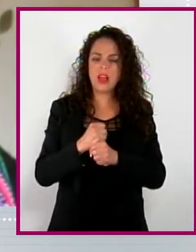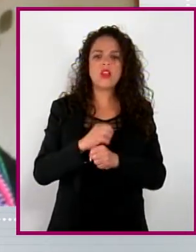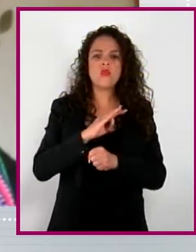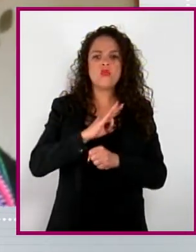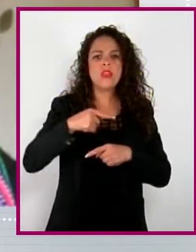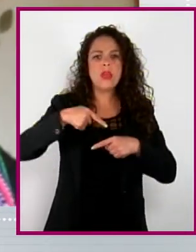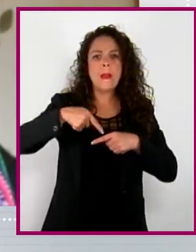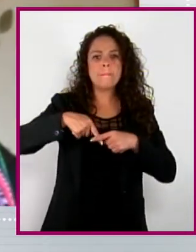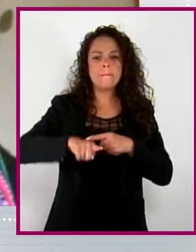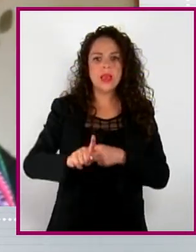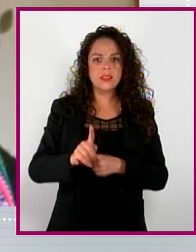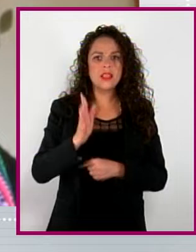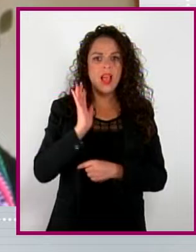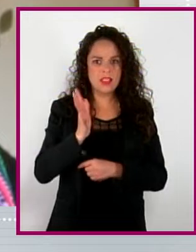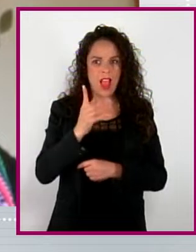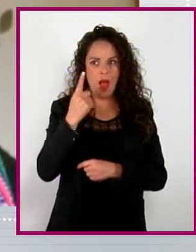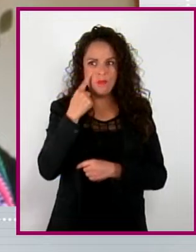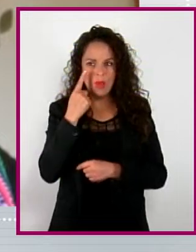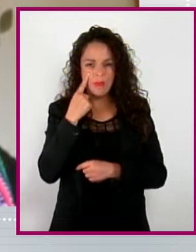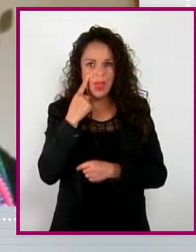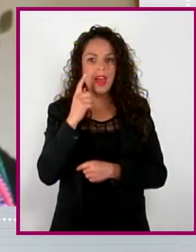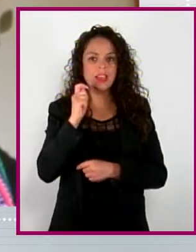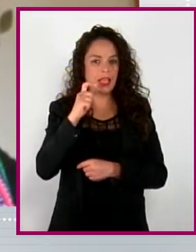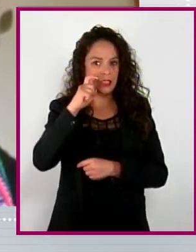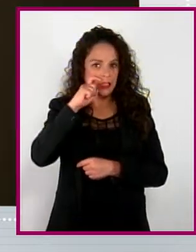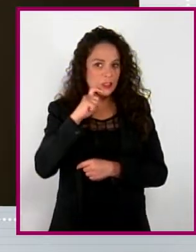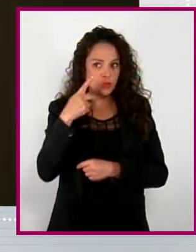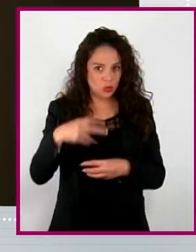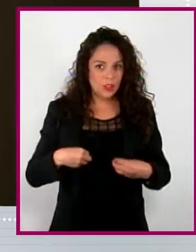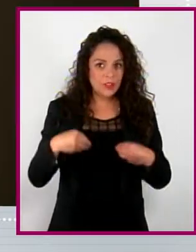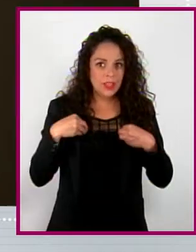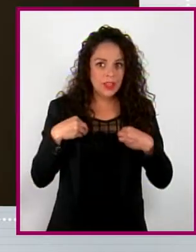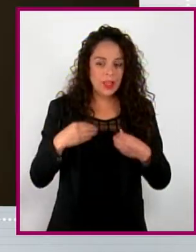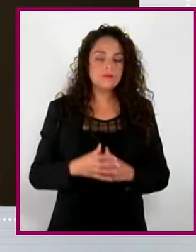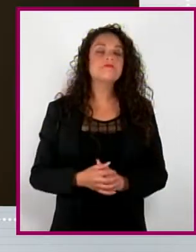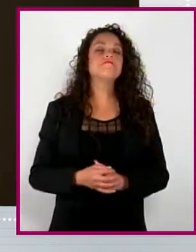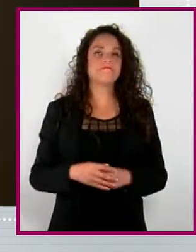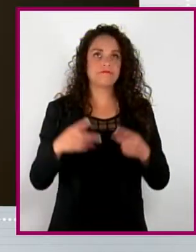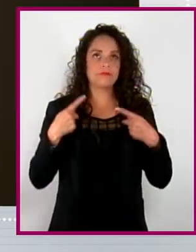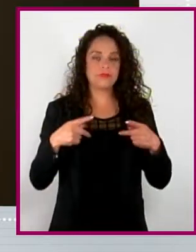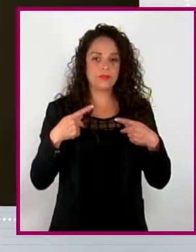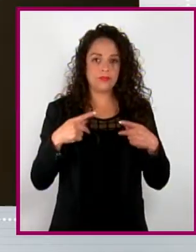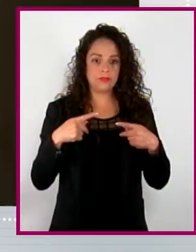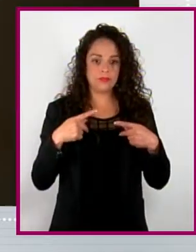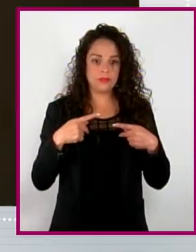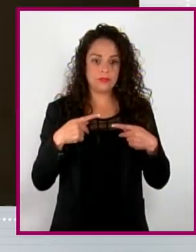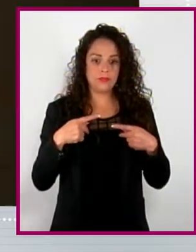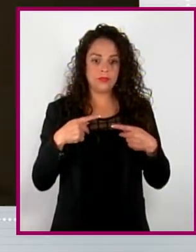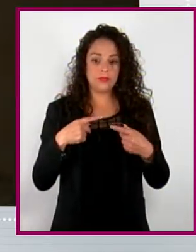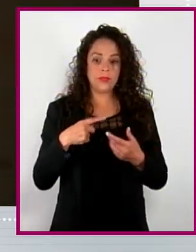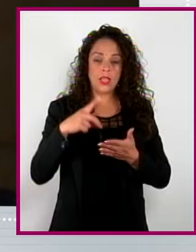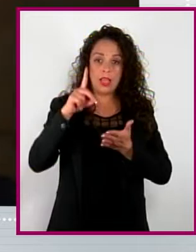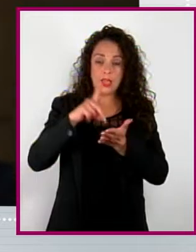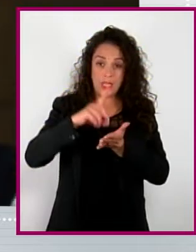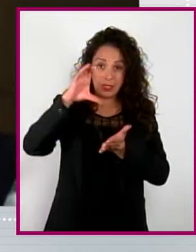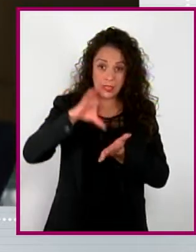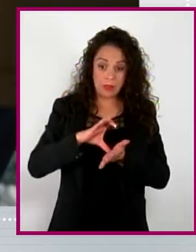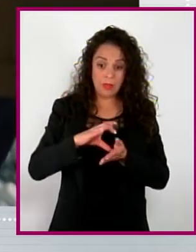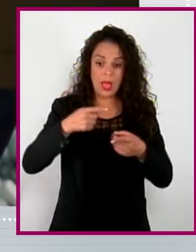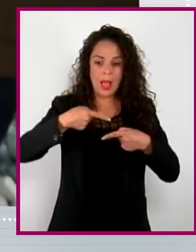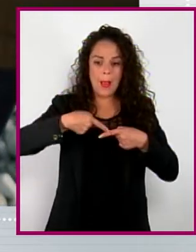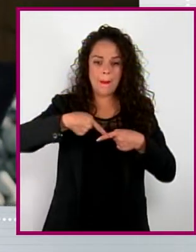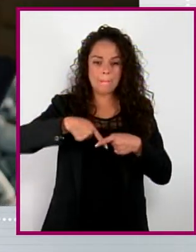Al igual que jóvenes sin discapacidad, la juventud con discapacidad inicia su